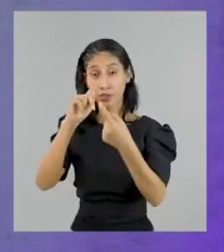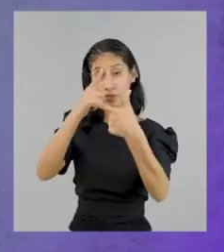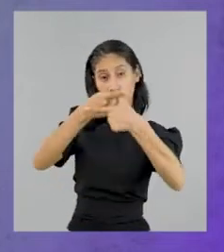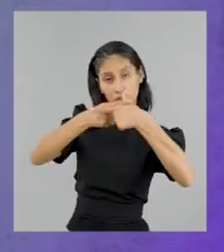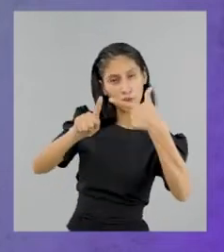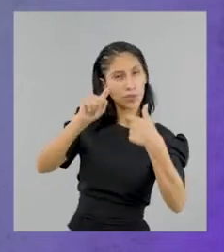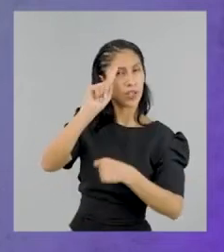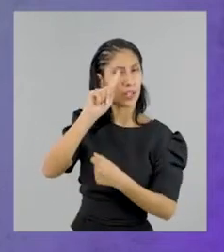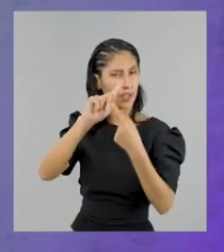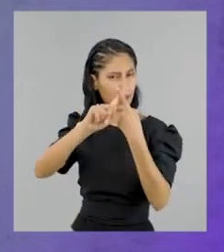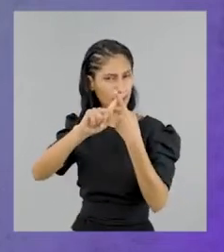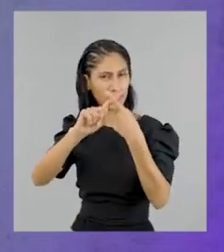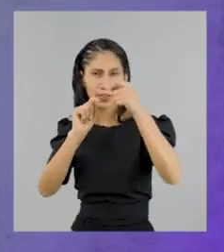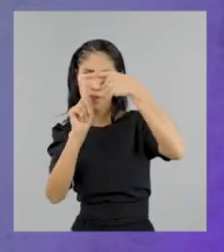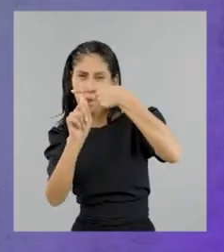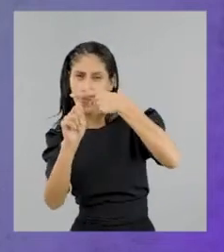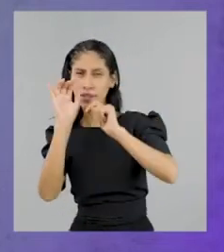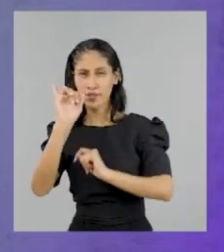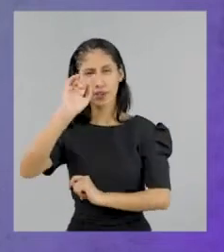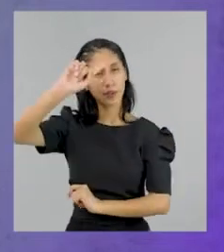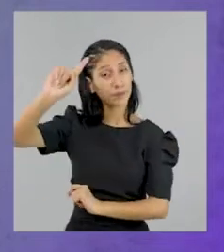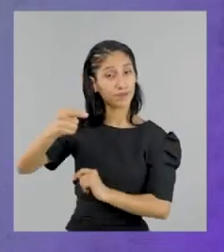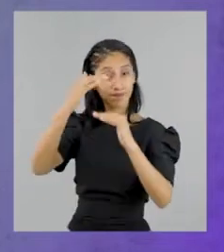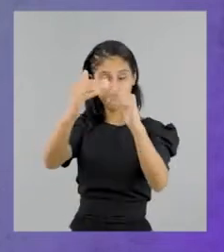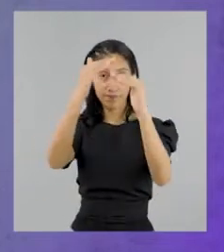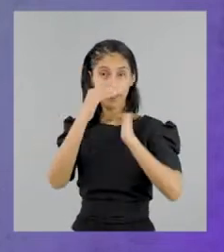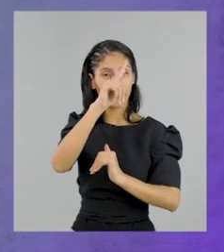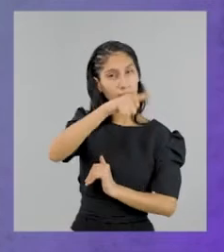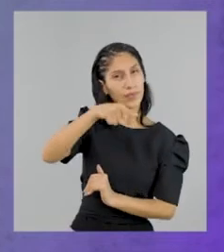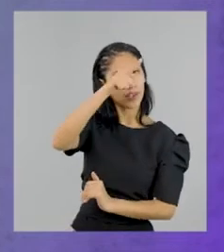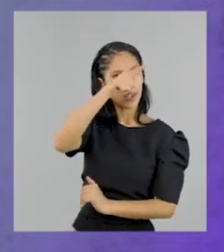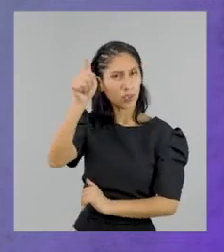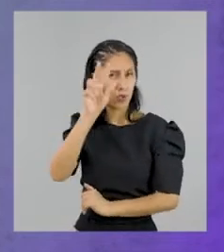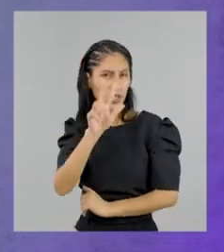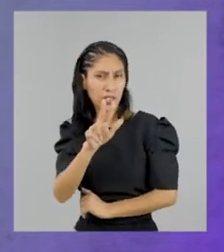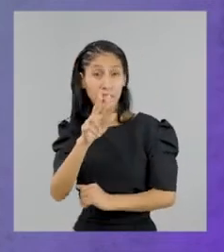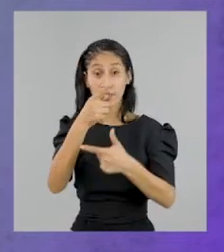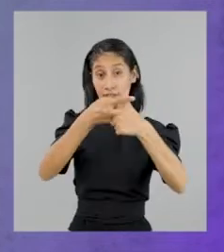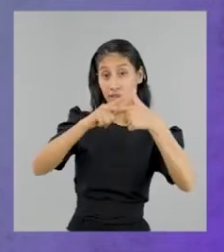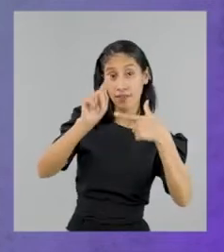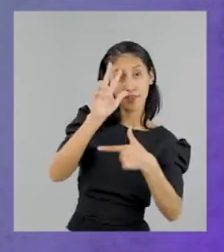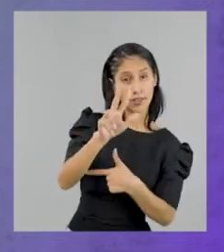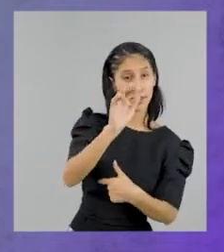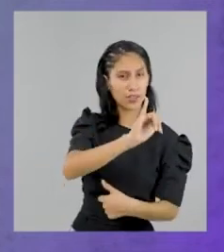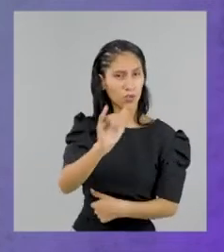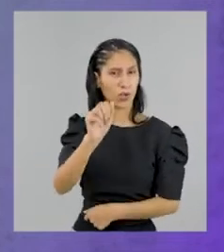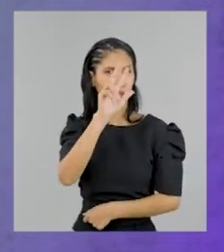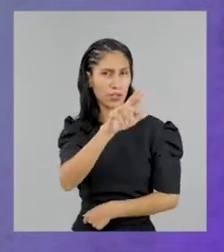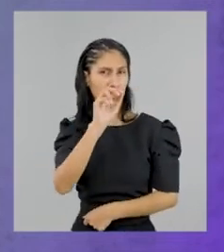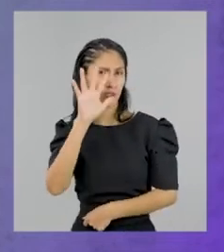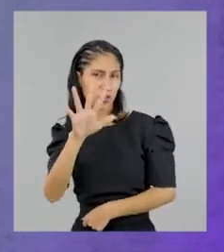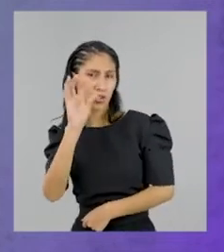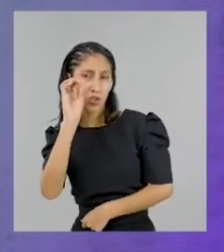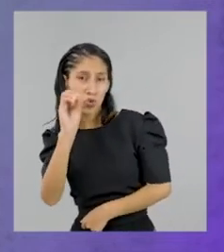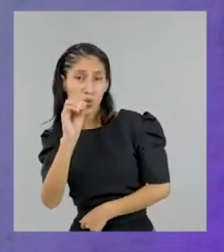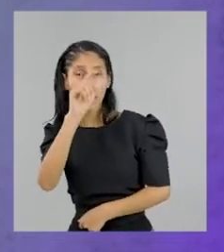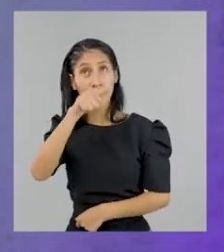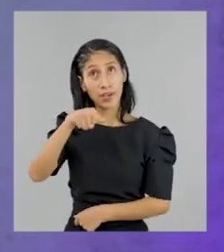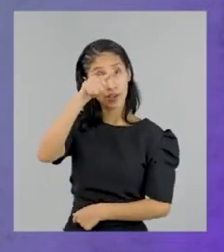de 3 sobre x más y. Raíz cuadrada de 3 entre 3